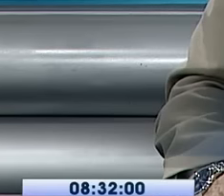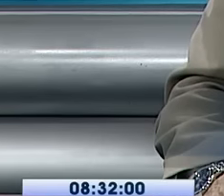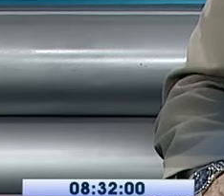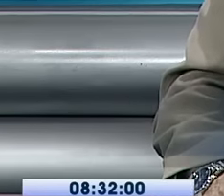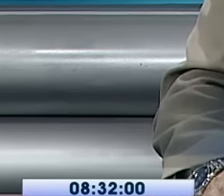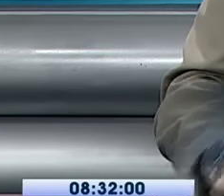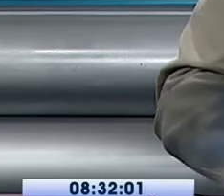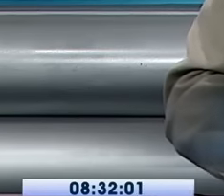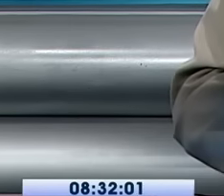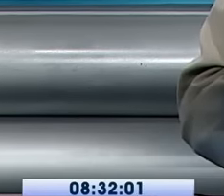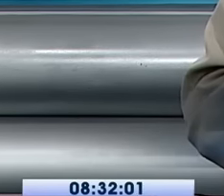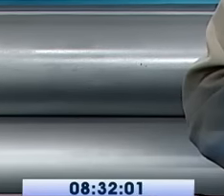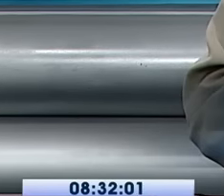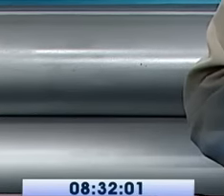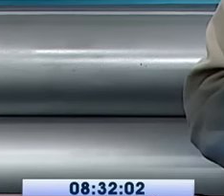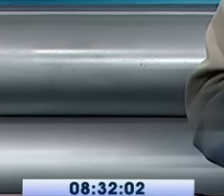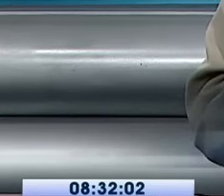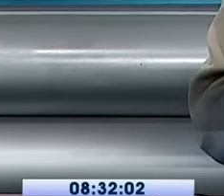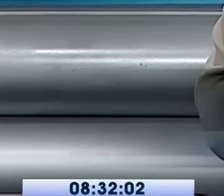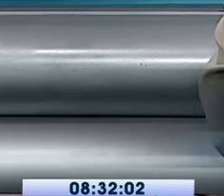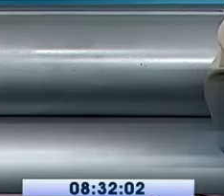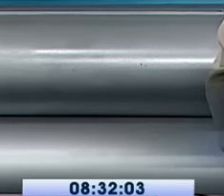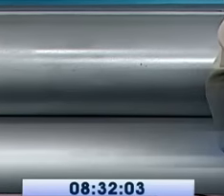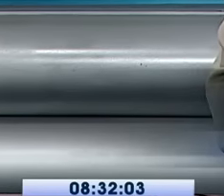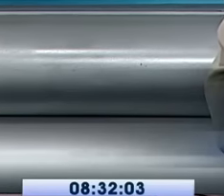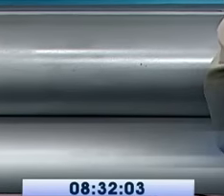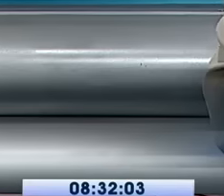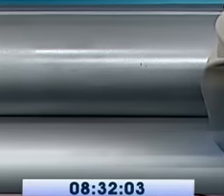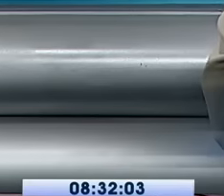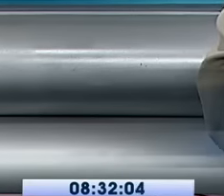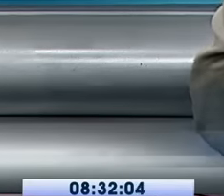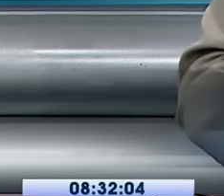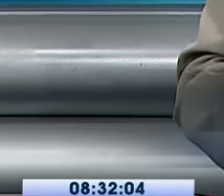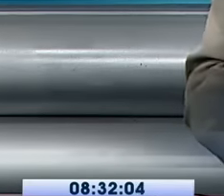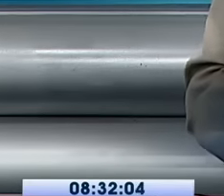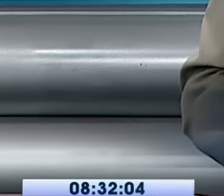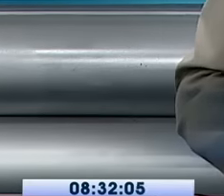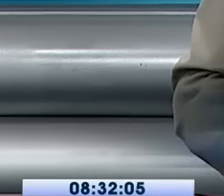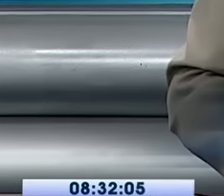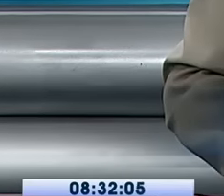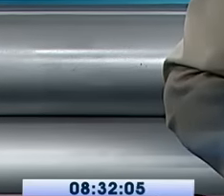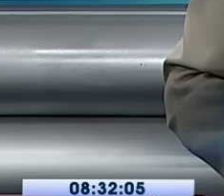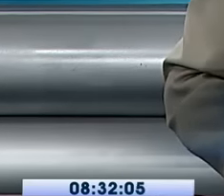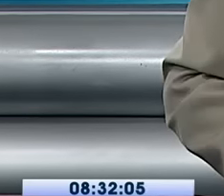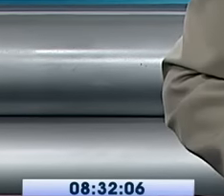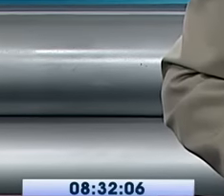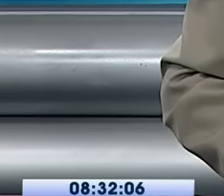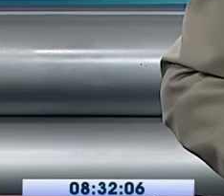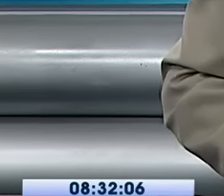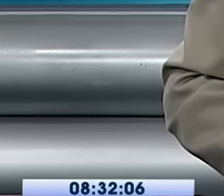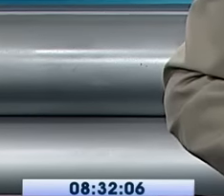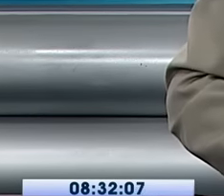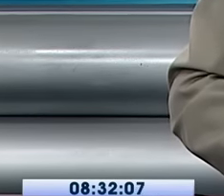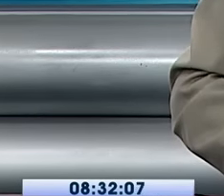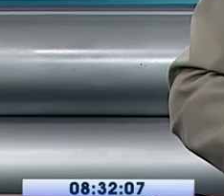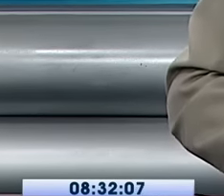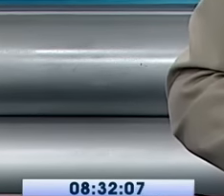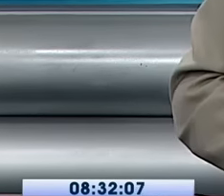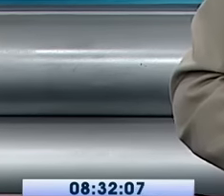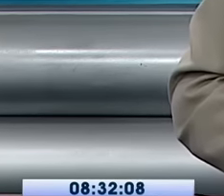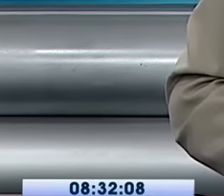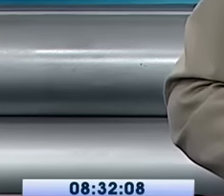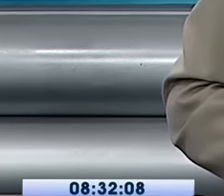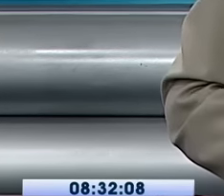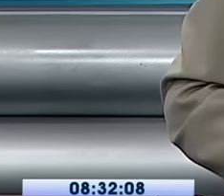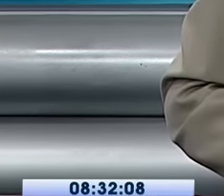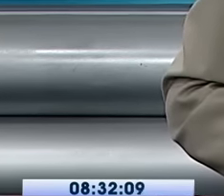0987-703961. Listo. Ahora salimos de estudios para conectarnos con José Carlos Casañas, quien está listo para informarnos desde el sitio en el que